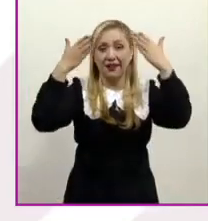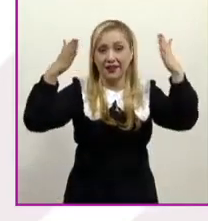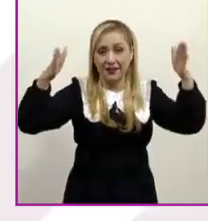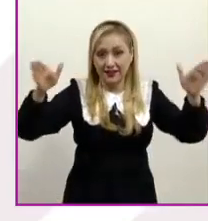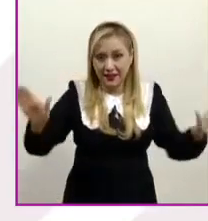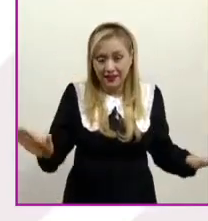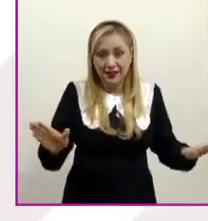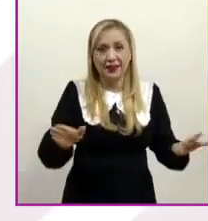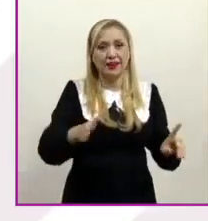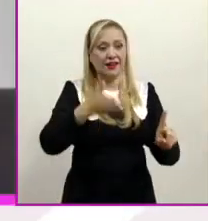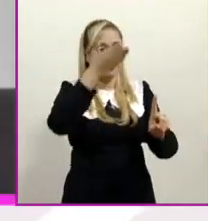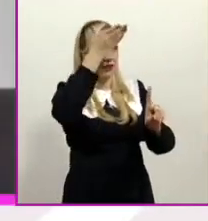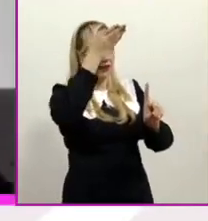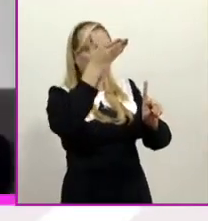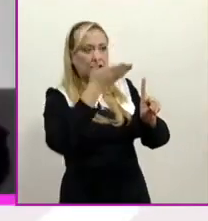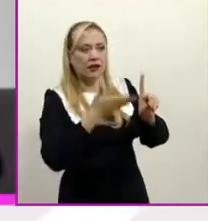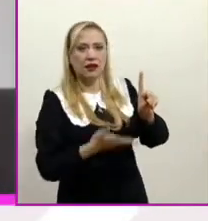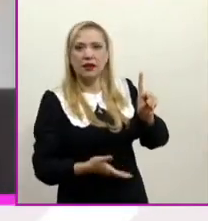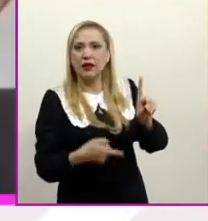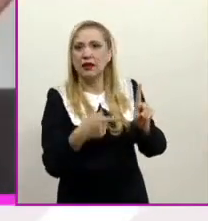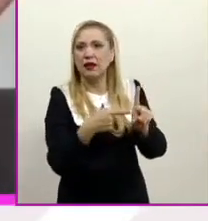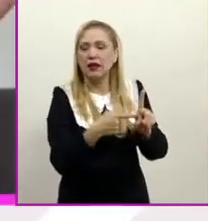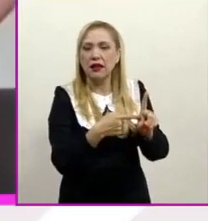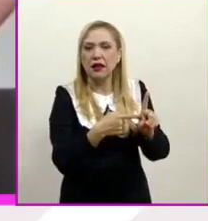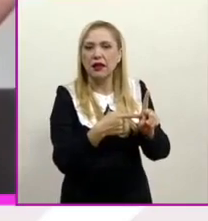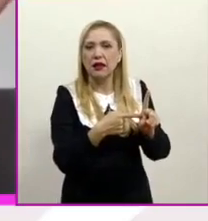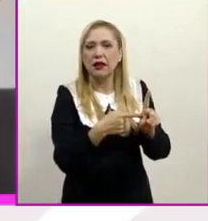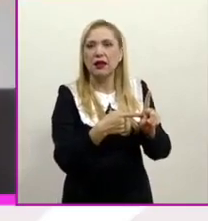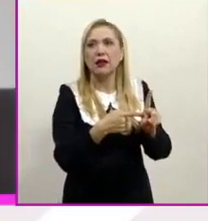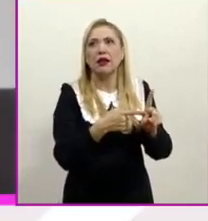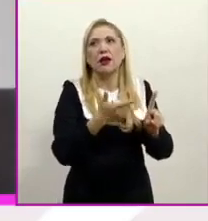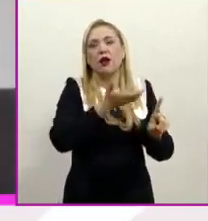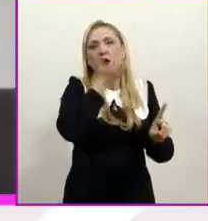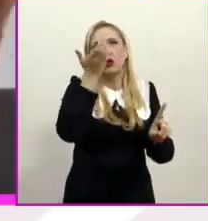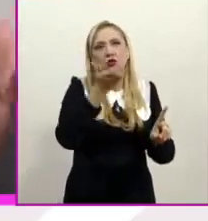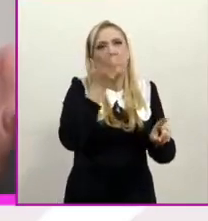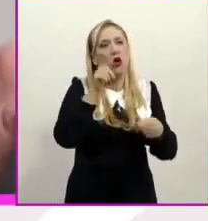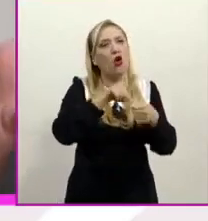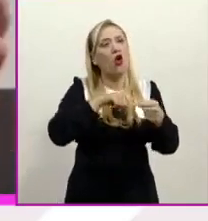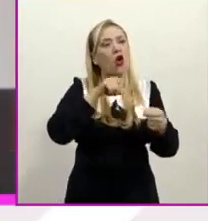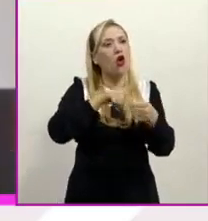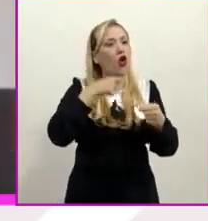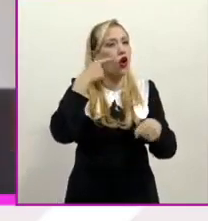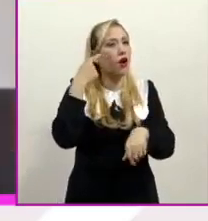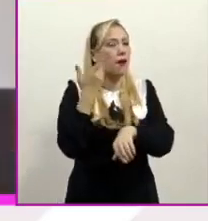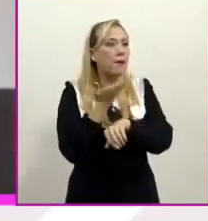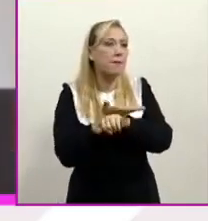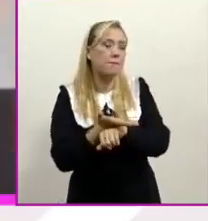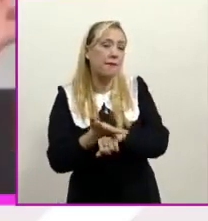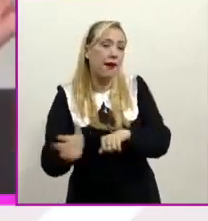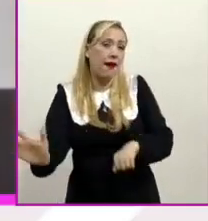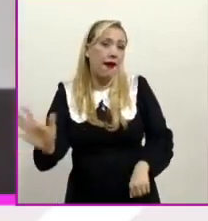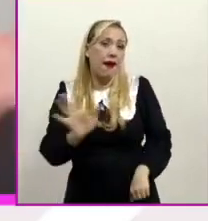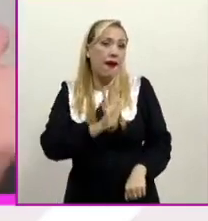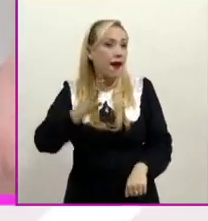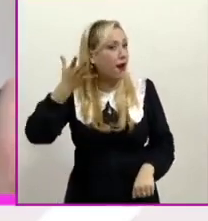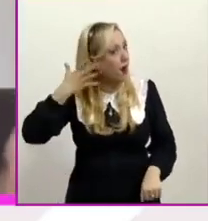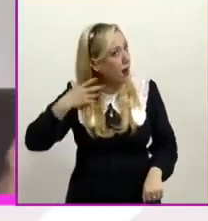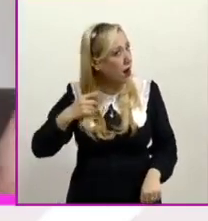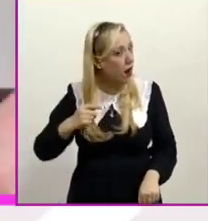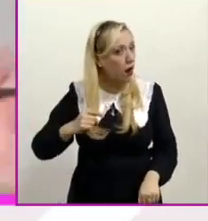a un personaje que nos presentaron con otro color, con una imagen